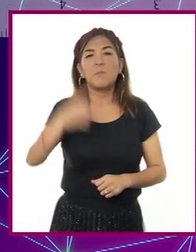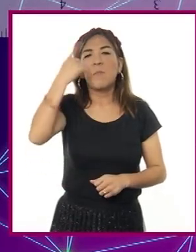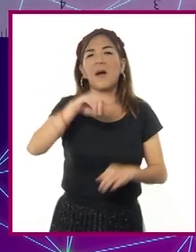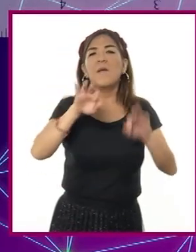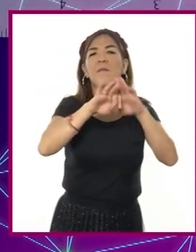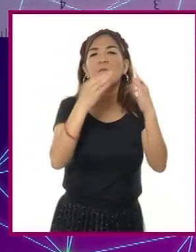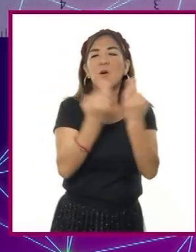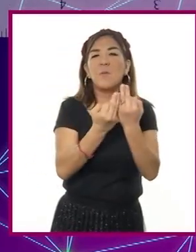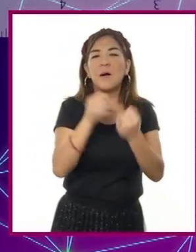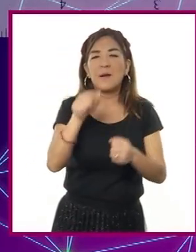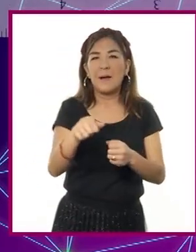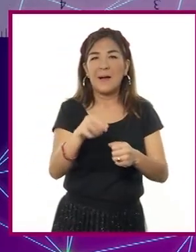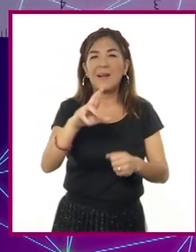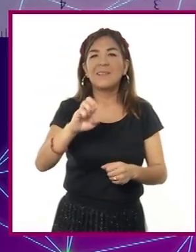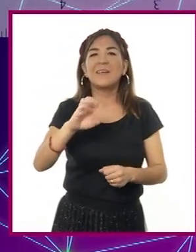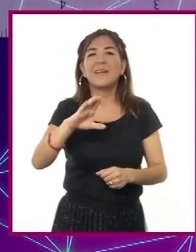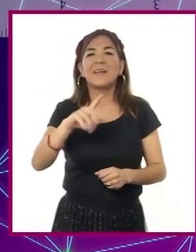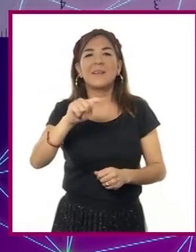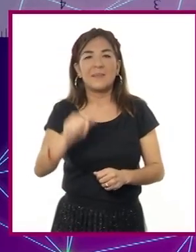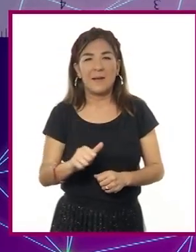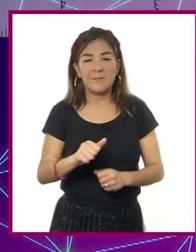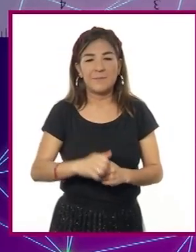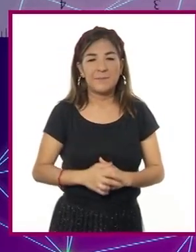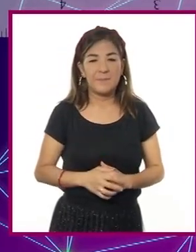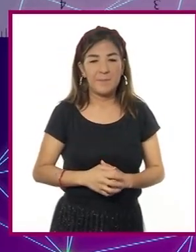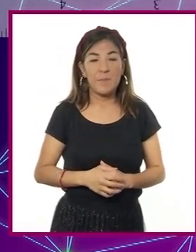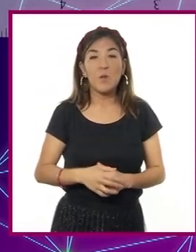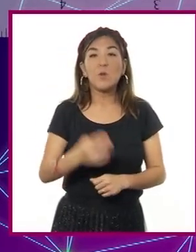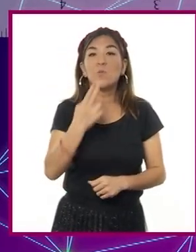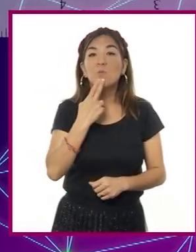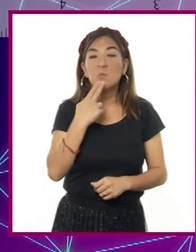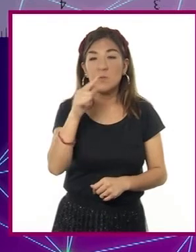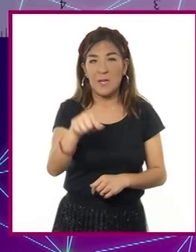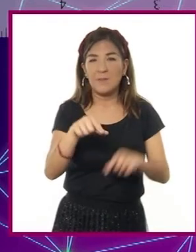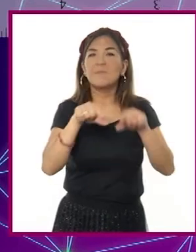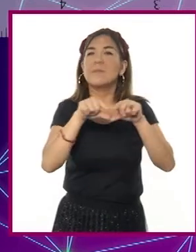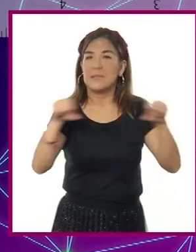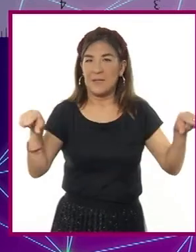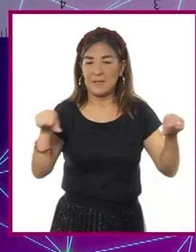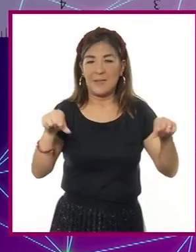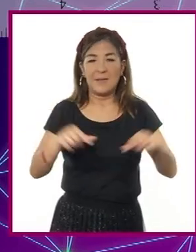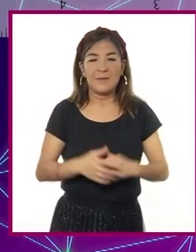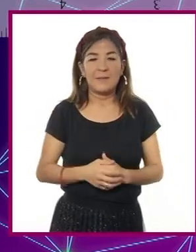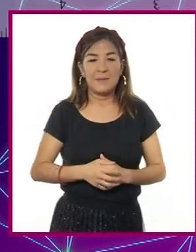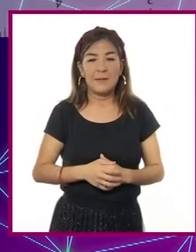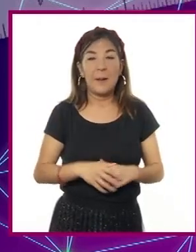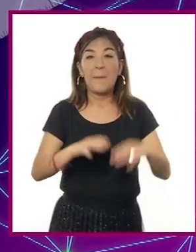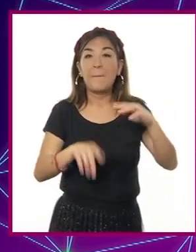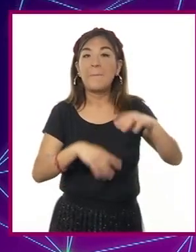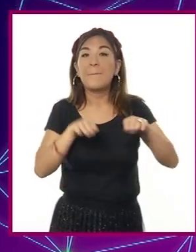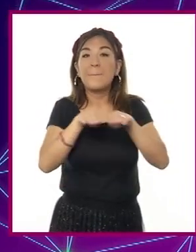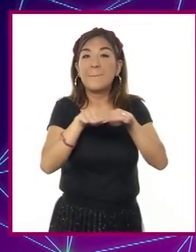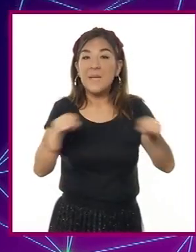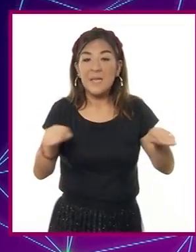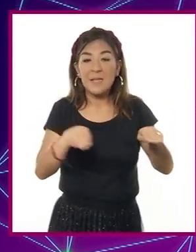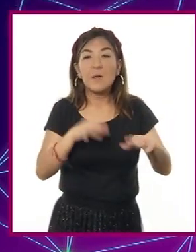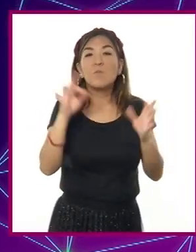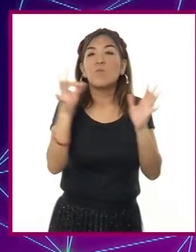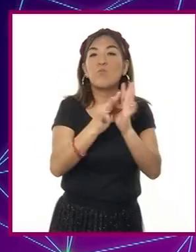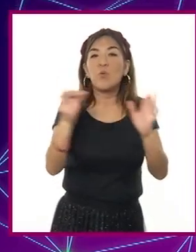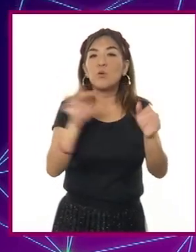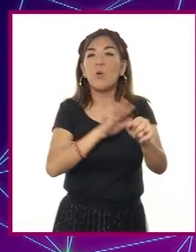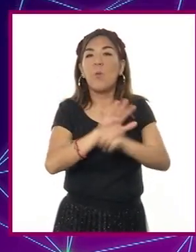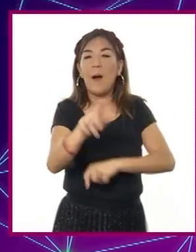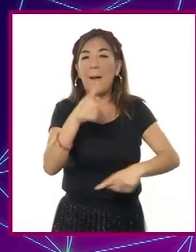formar rectas perpendiculares. Se utiliza la regla, se mide el segmento y se determina el punto